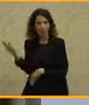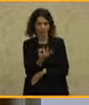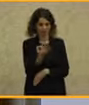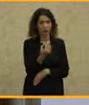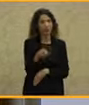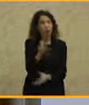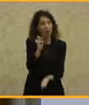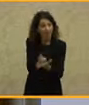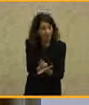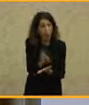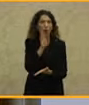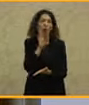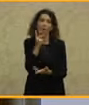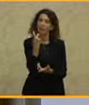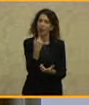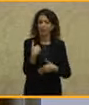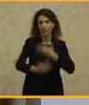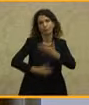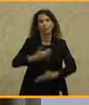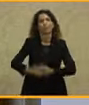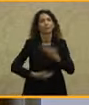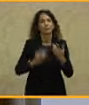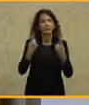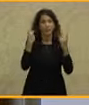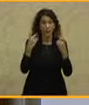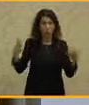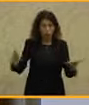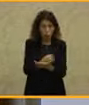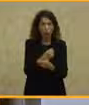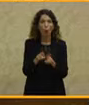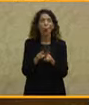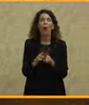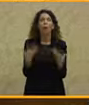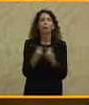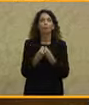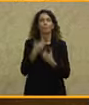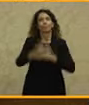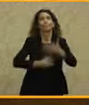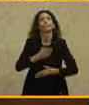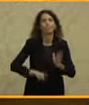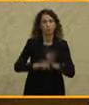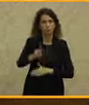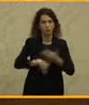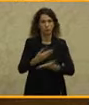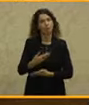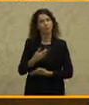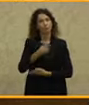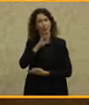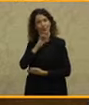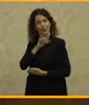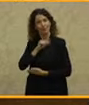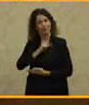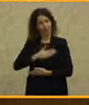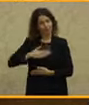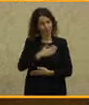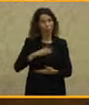que esos retos están por delante y tenemos que, entre todos, avanzar. Me congratula, presidente,